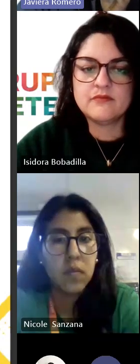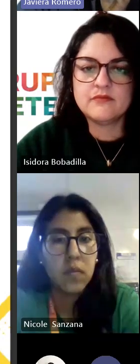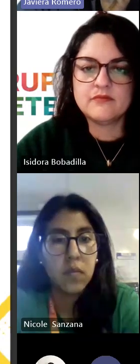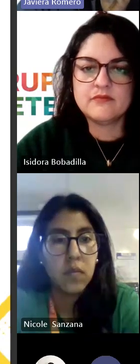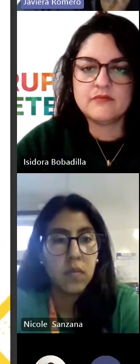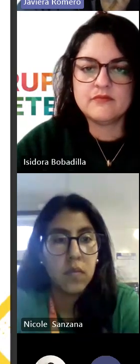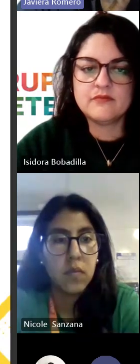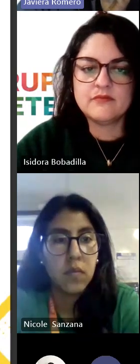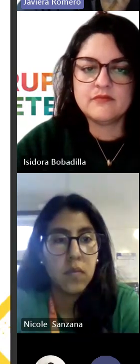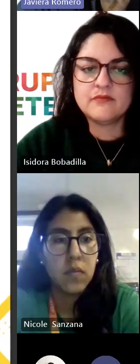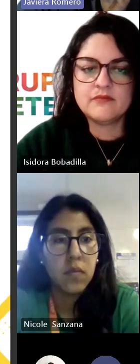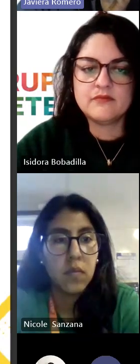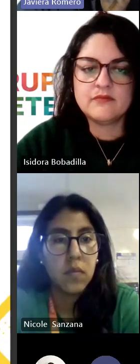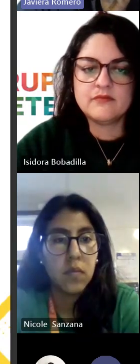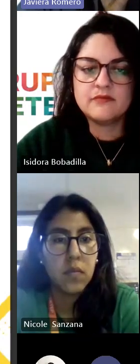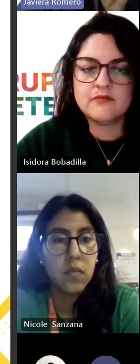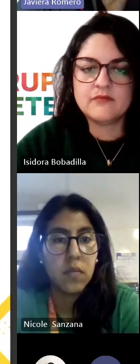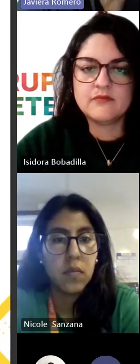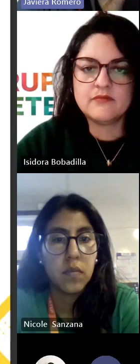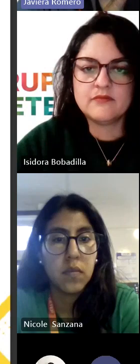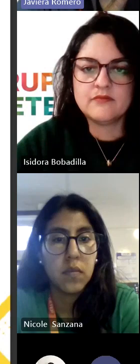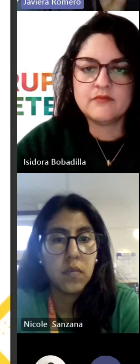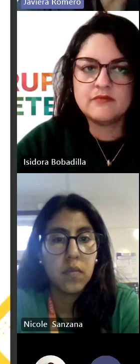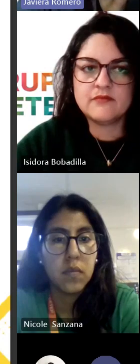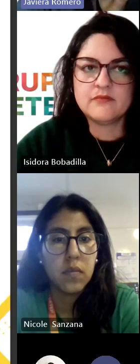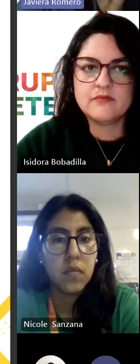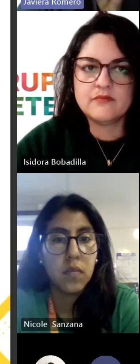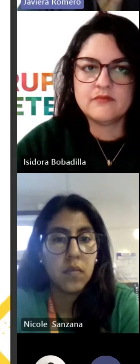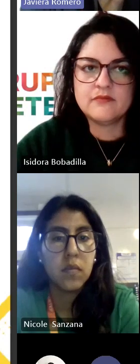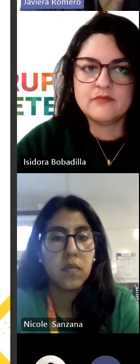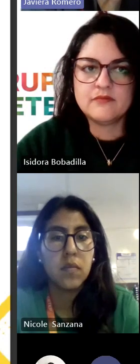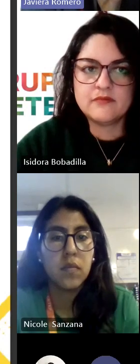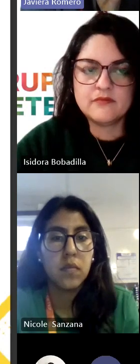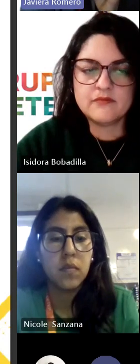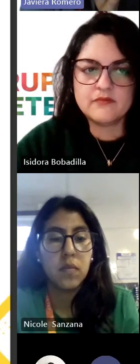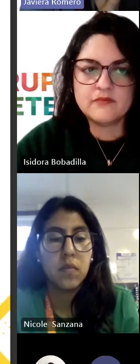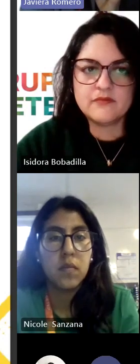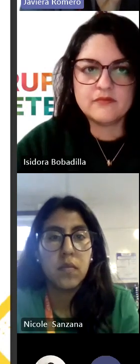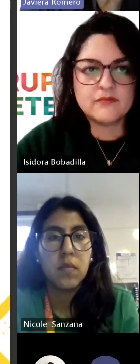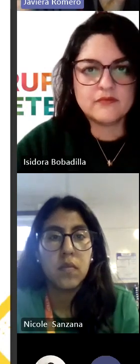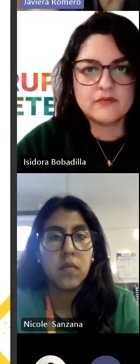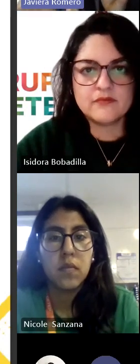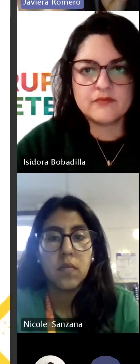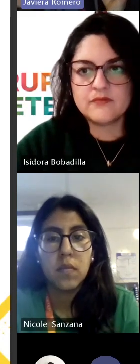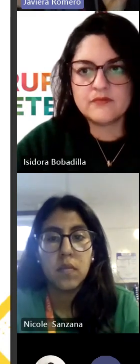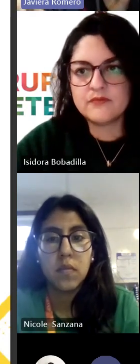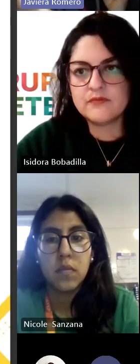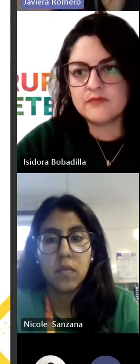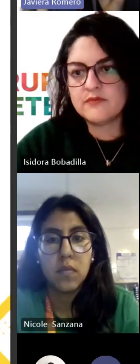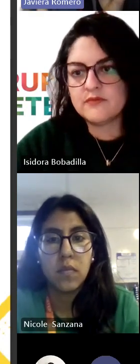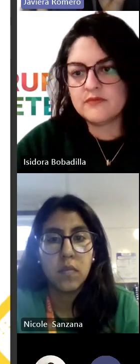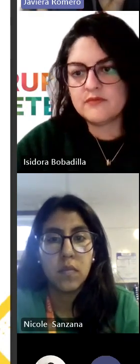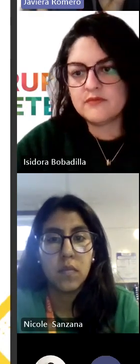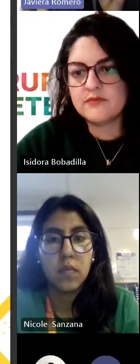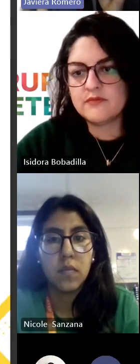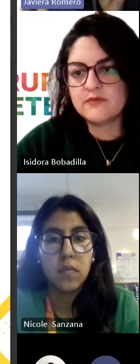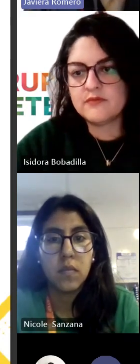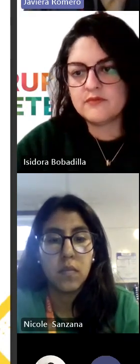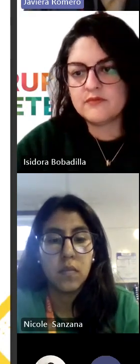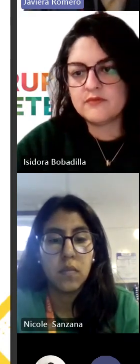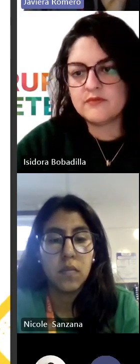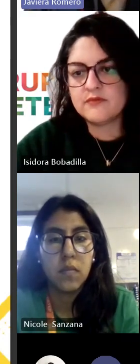torno a estigmas, en torno a elementos de salud mental. Por ejemplo, a cualquier afectación de salud mental existe un estigma